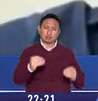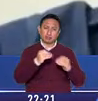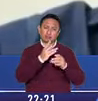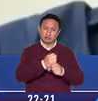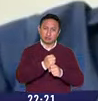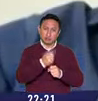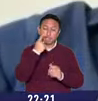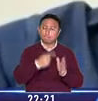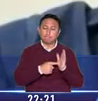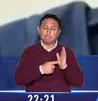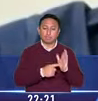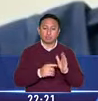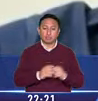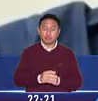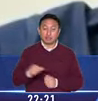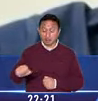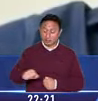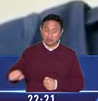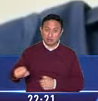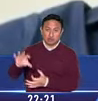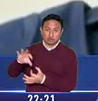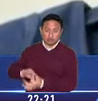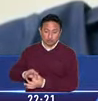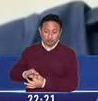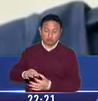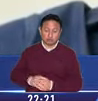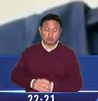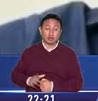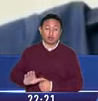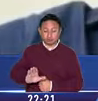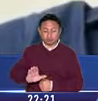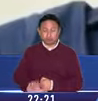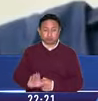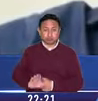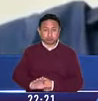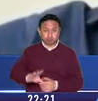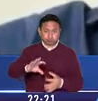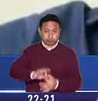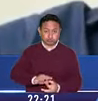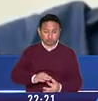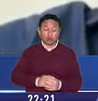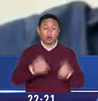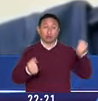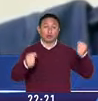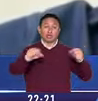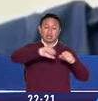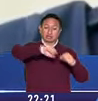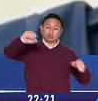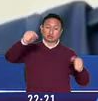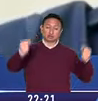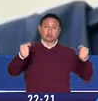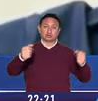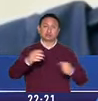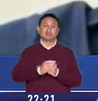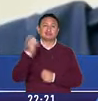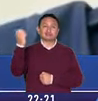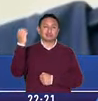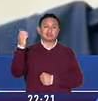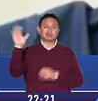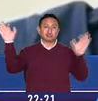Por ejemplo, seguros de palancas, seguros de pedales, seguro de volantes, alarmas,